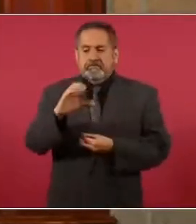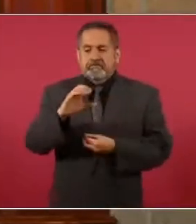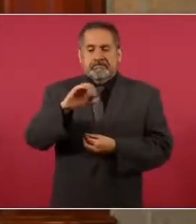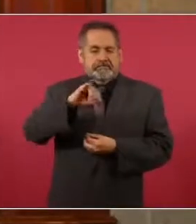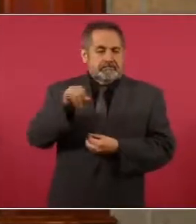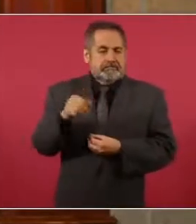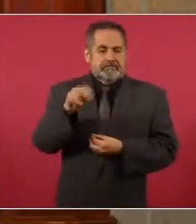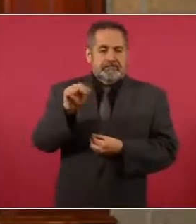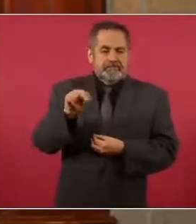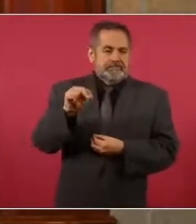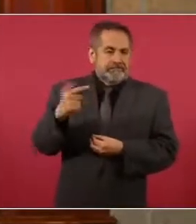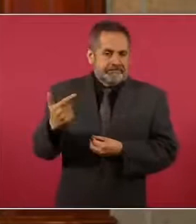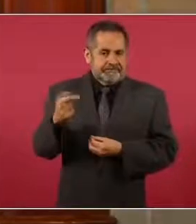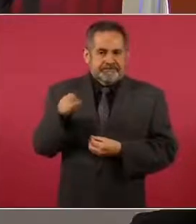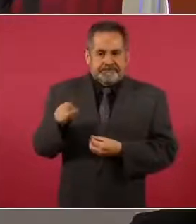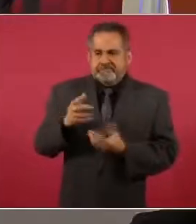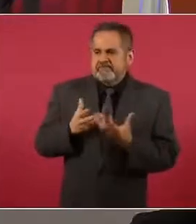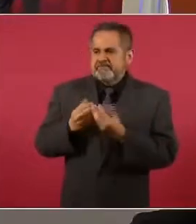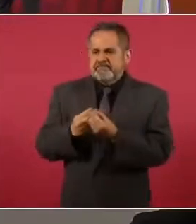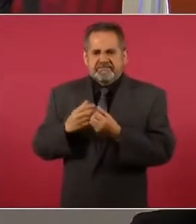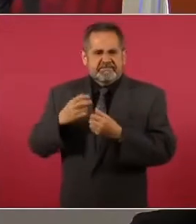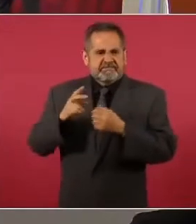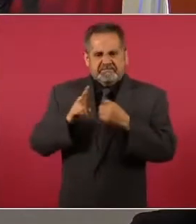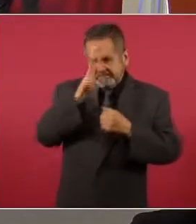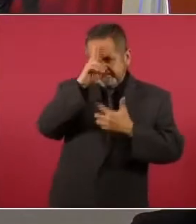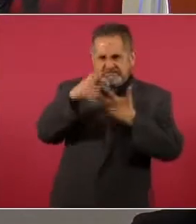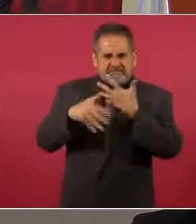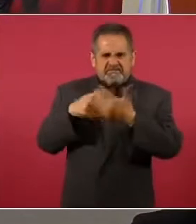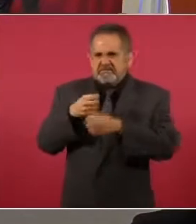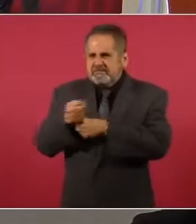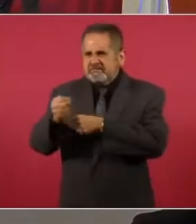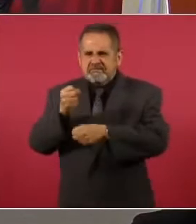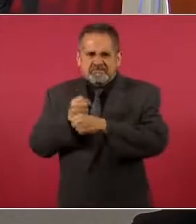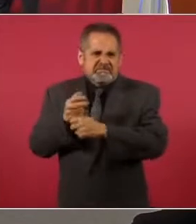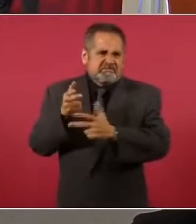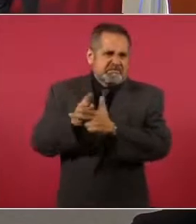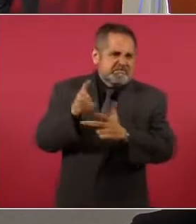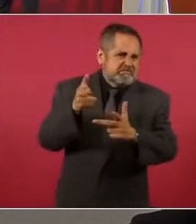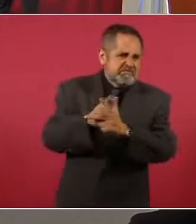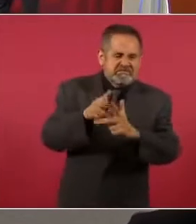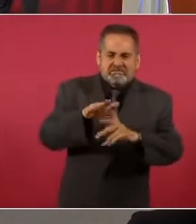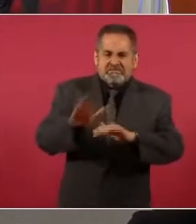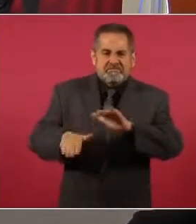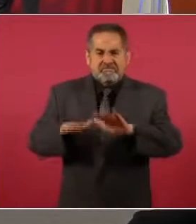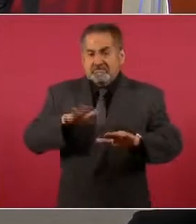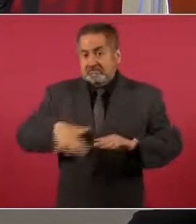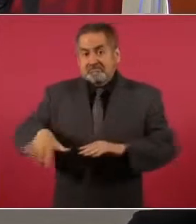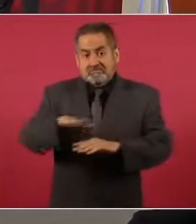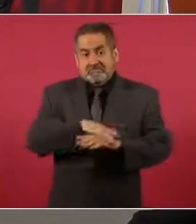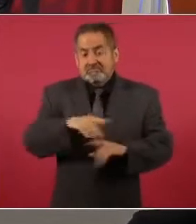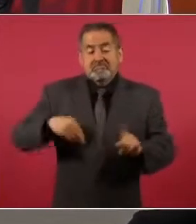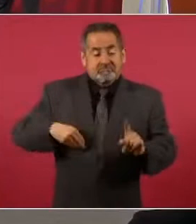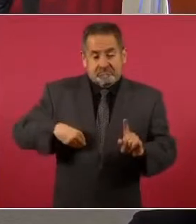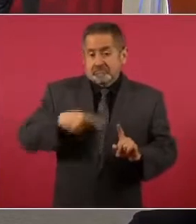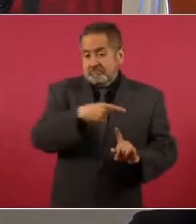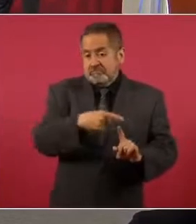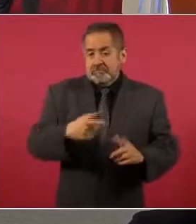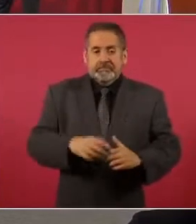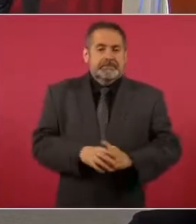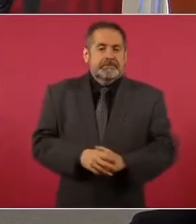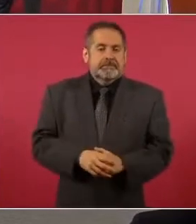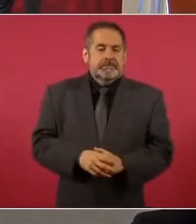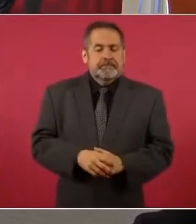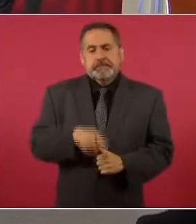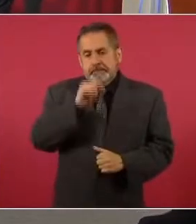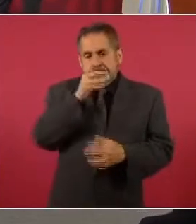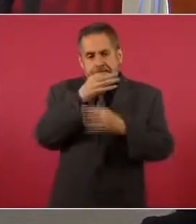Generación, provocando diversos actos de violencia y de homicidios en esa región. Siguiente. También